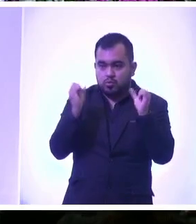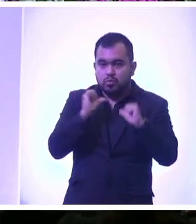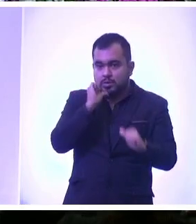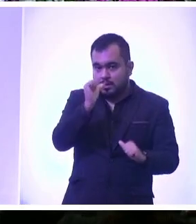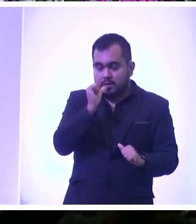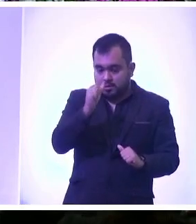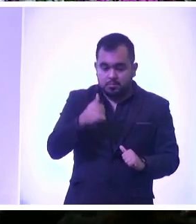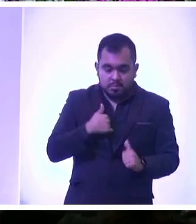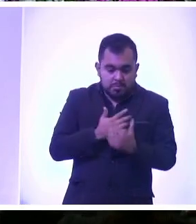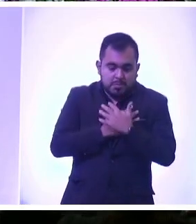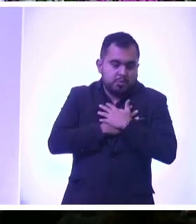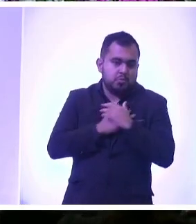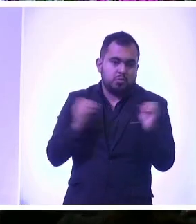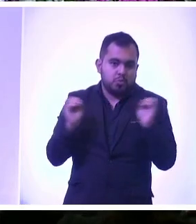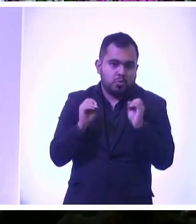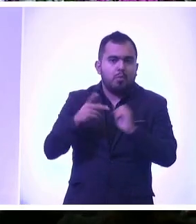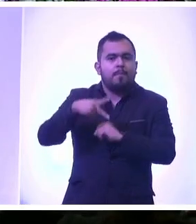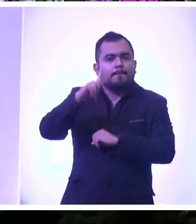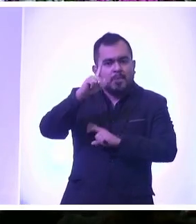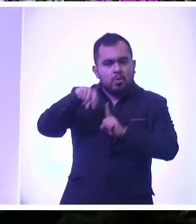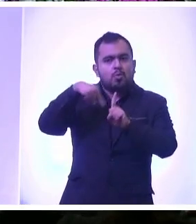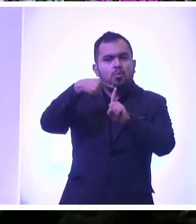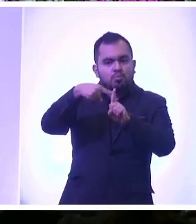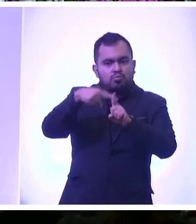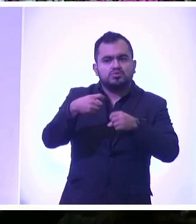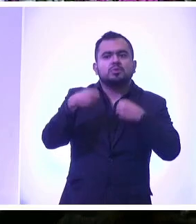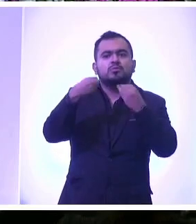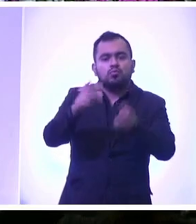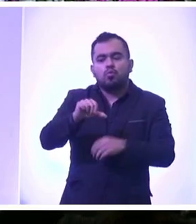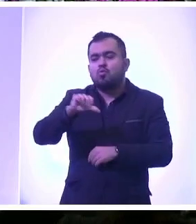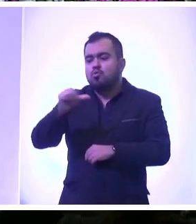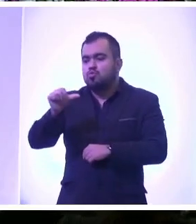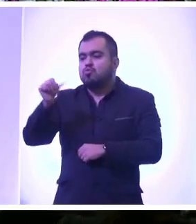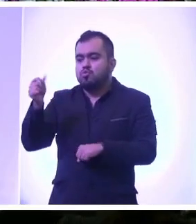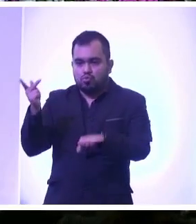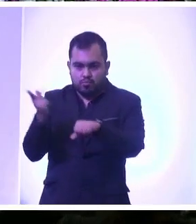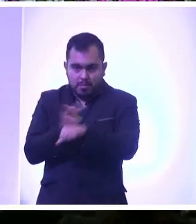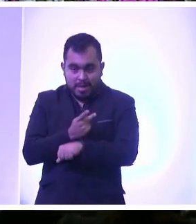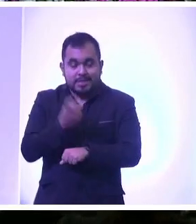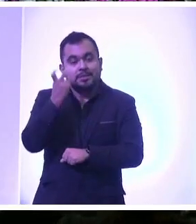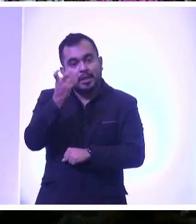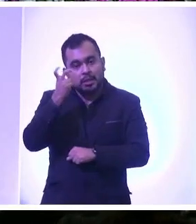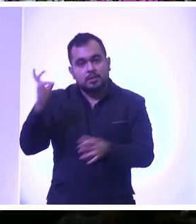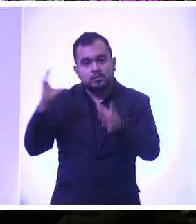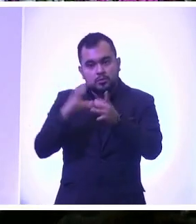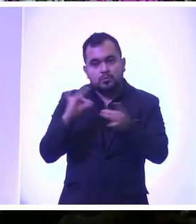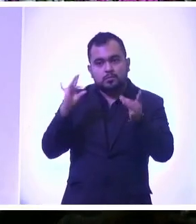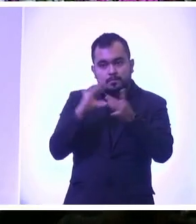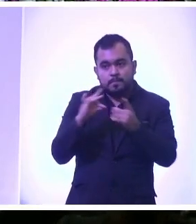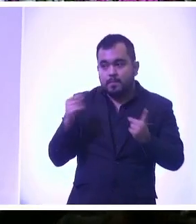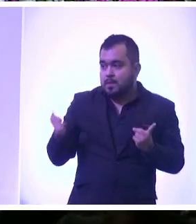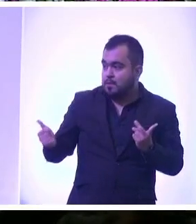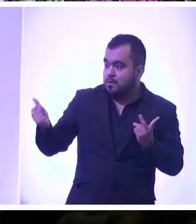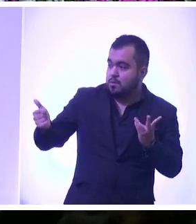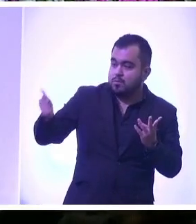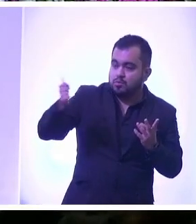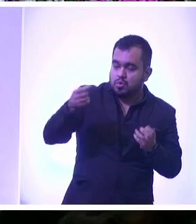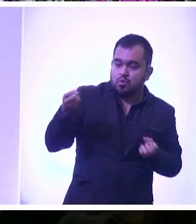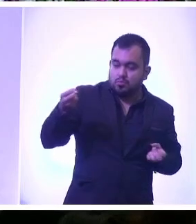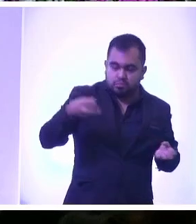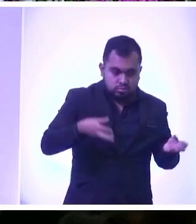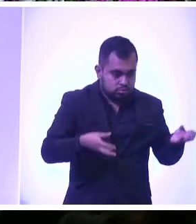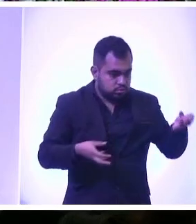no es mi pasión pero les puedo aportar mucho en otras circunstancias entonces a eso se refiere esto que cada uno pongamos nuestro granito de